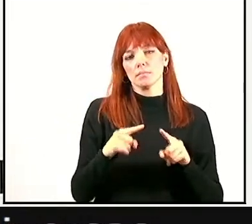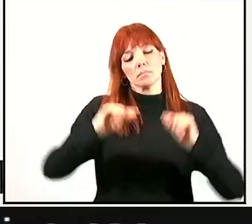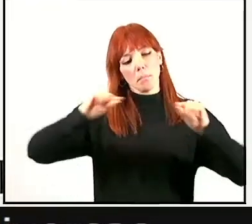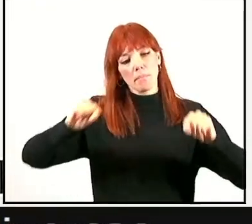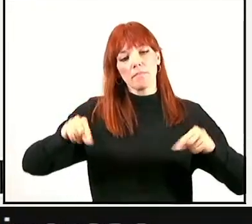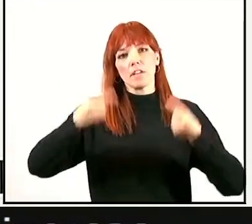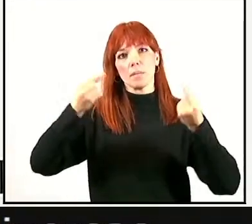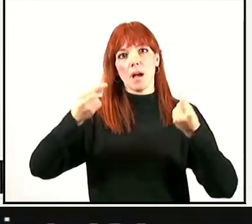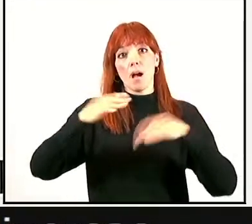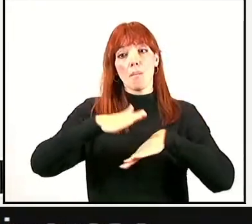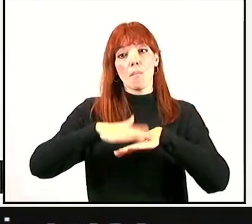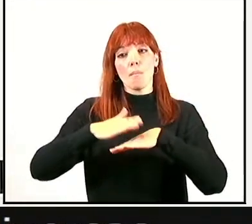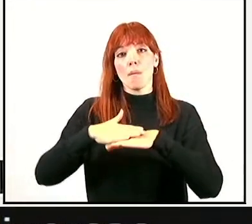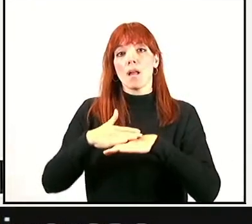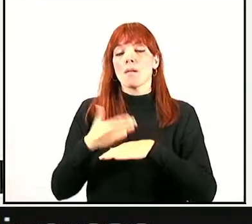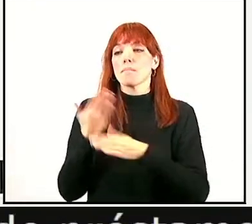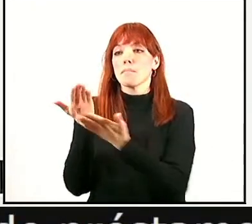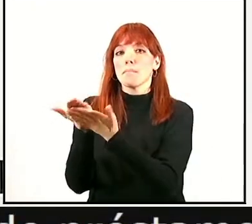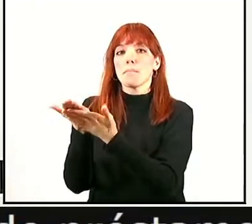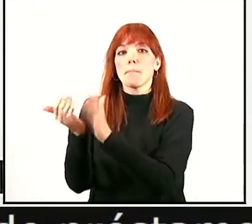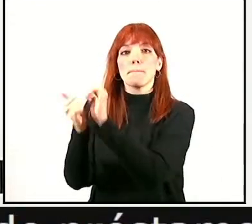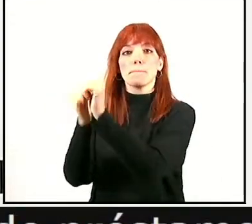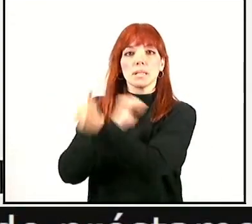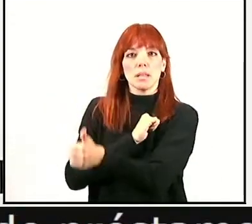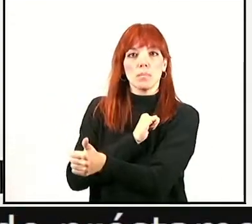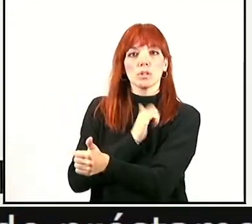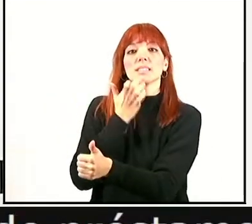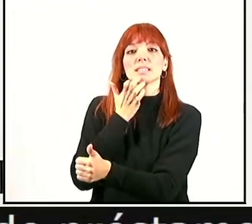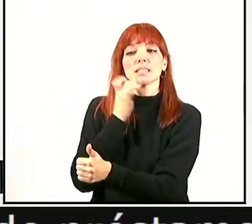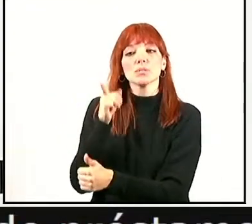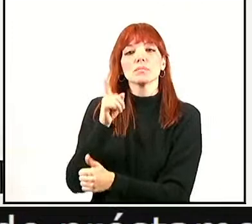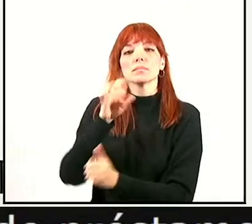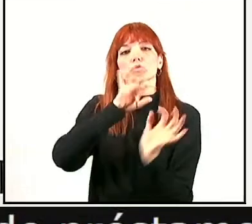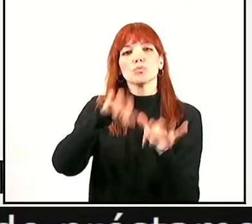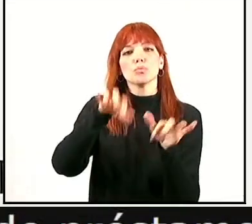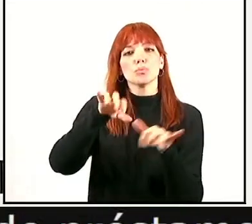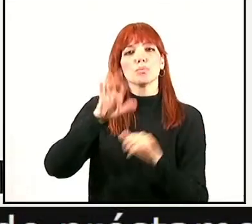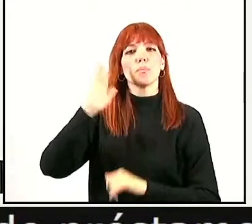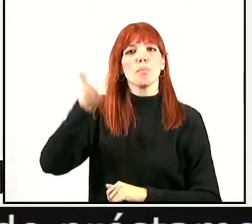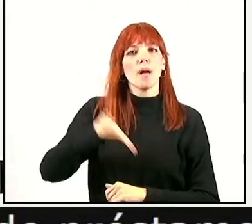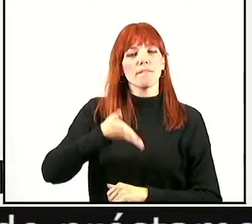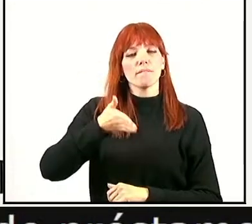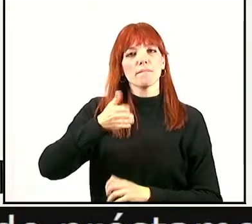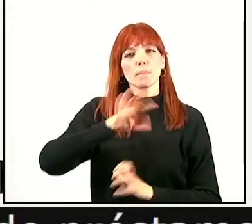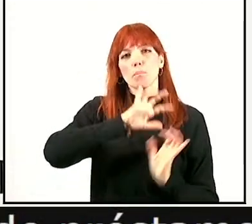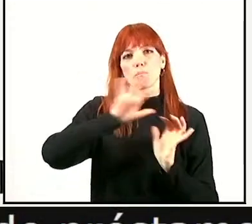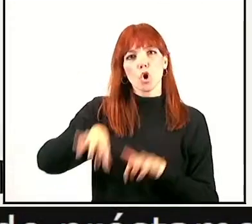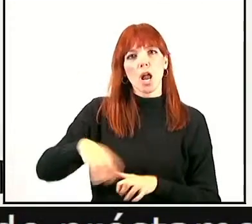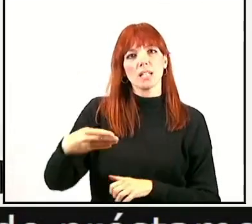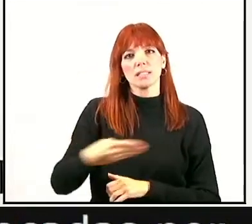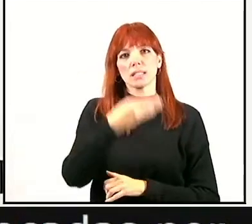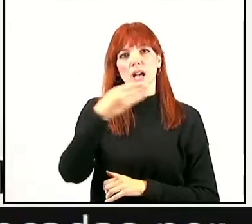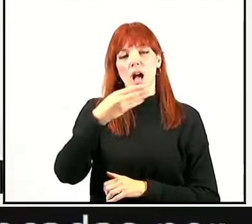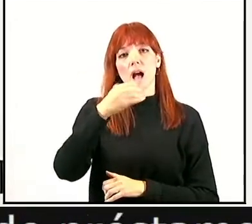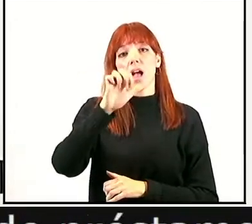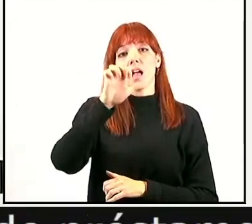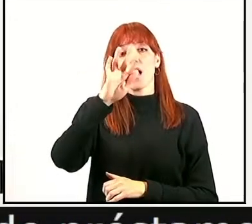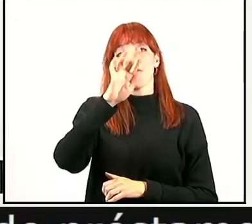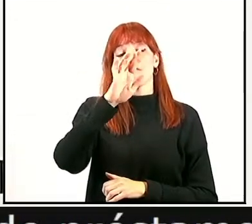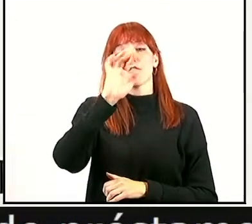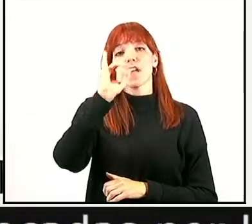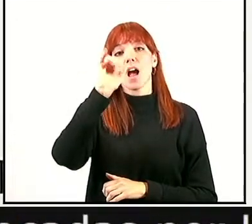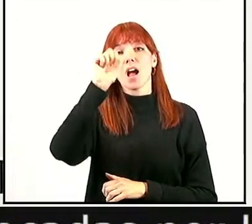de préstamos por los afectados por las inundaciones provocadas por la borrasca Efraín en varios municipios de la